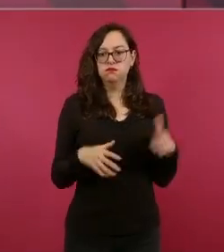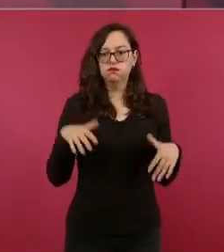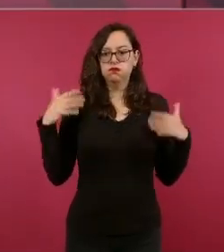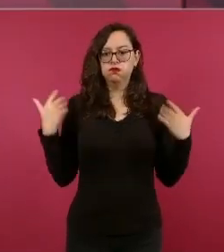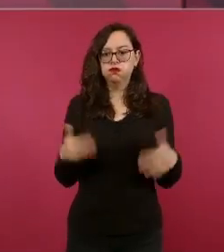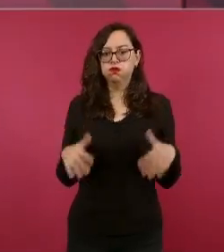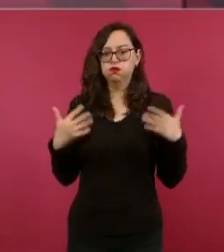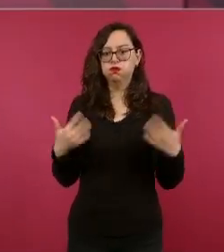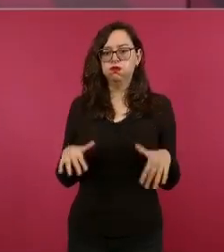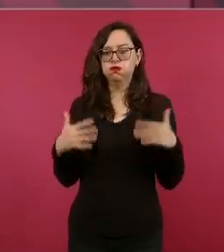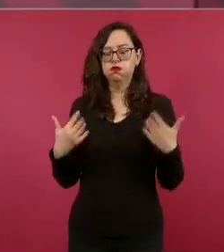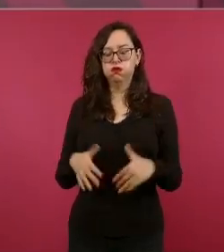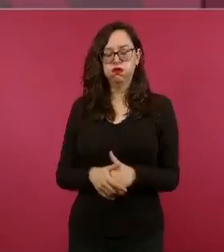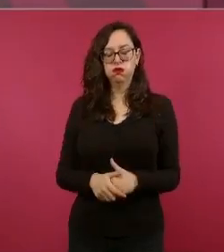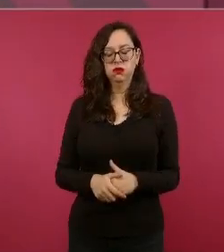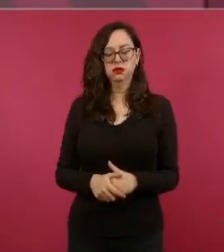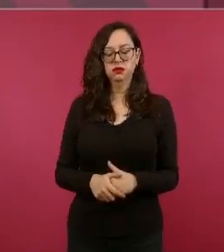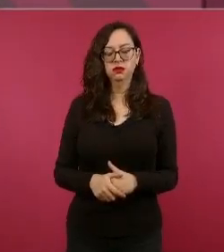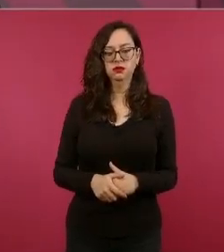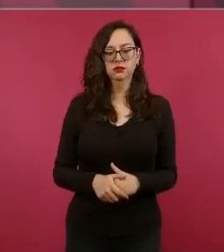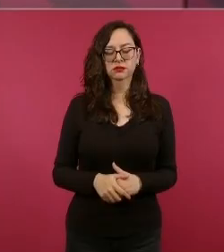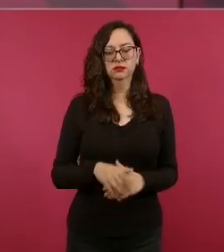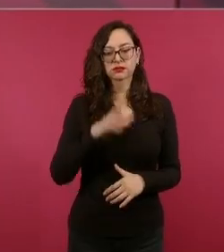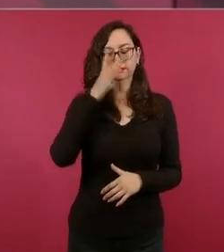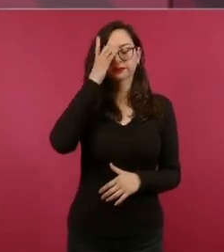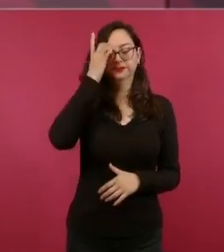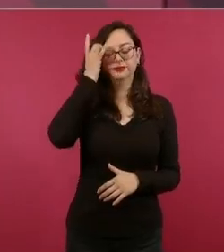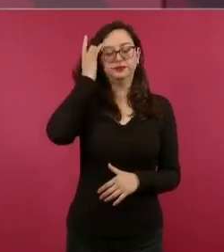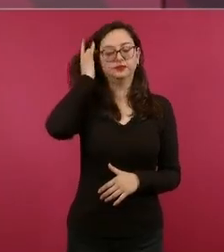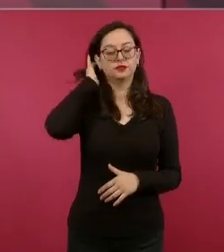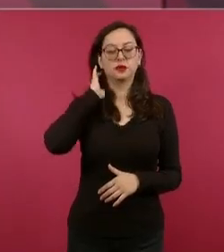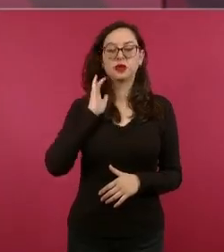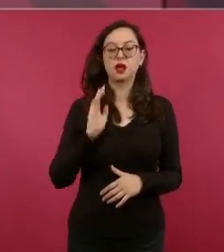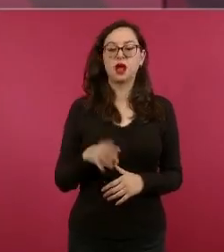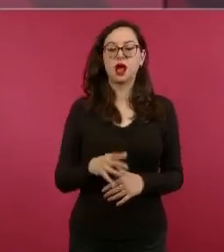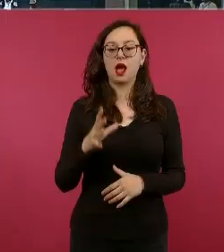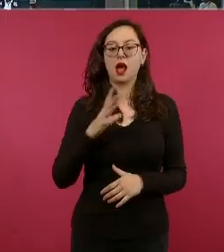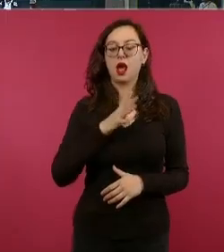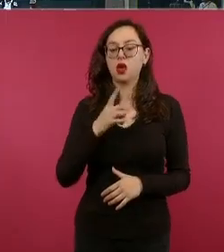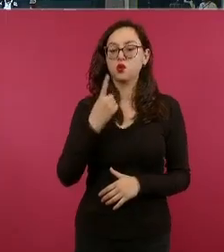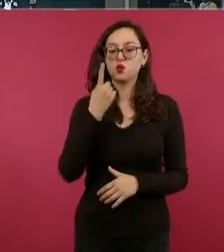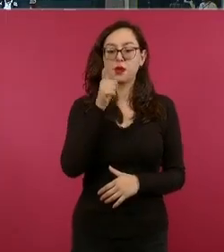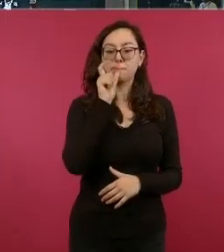Hay una palabrita ahí que la usan todos,